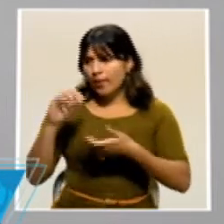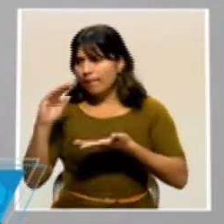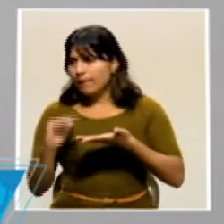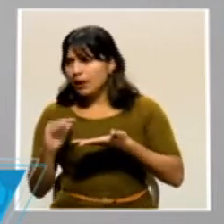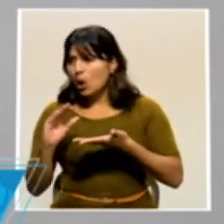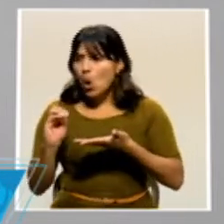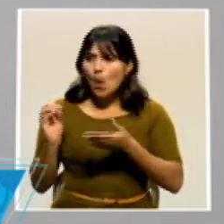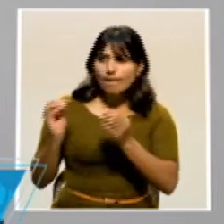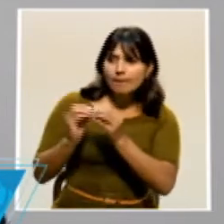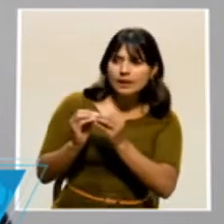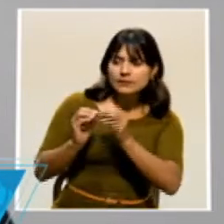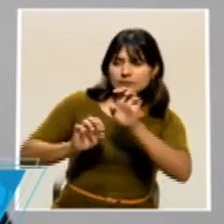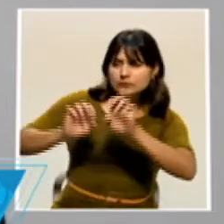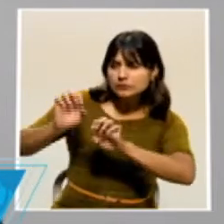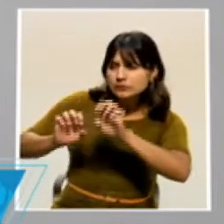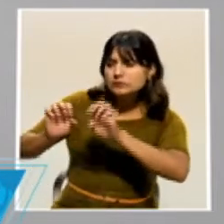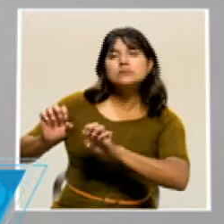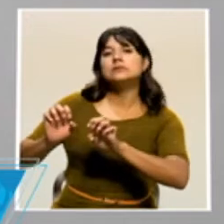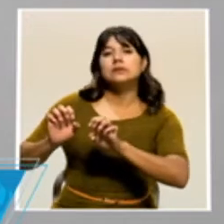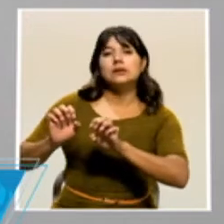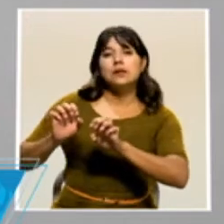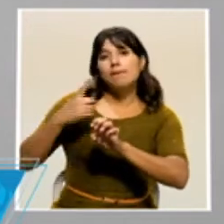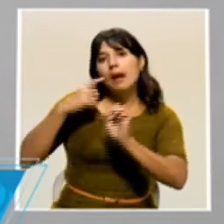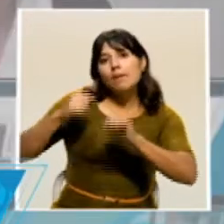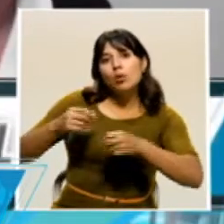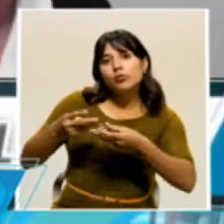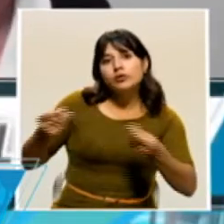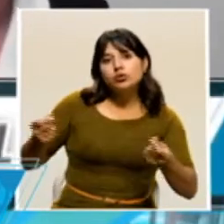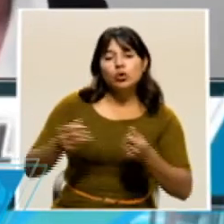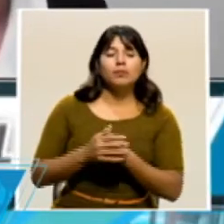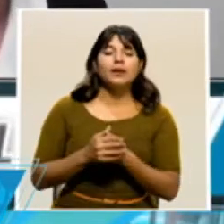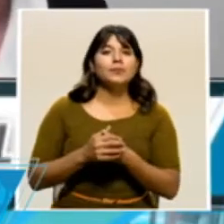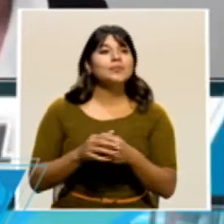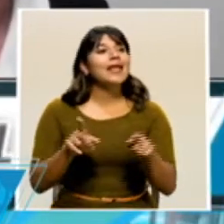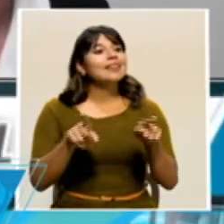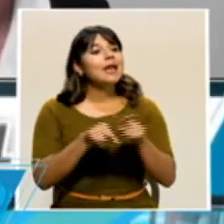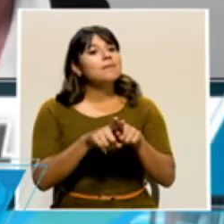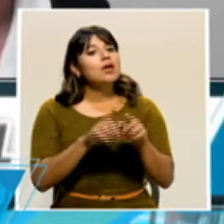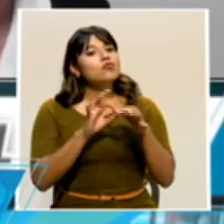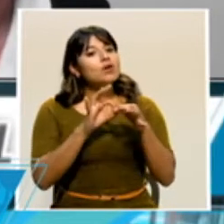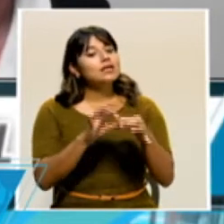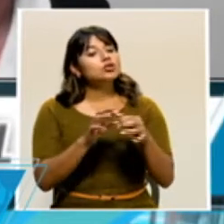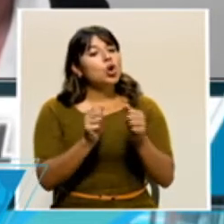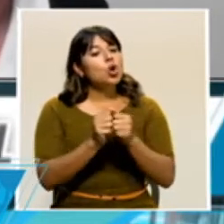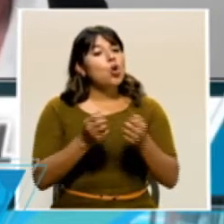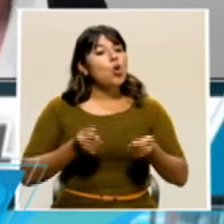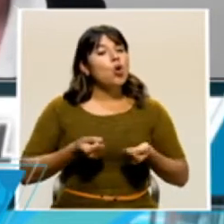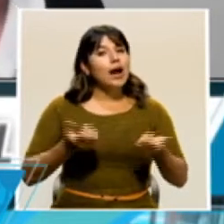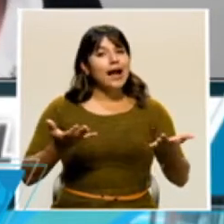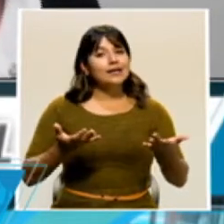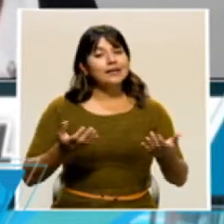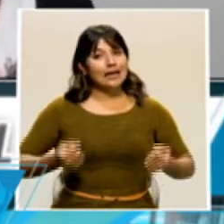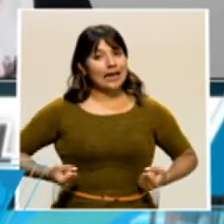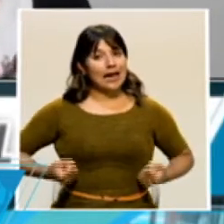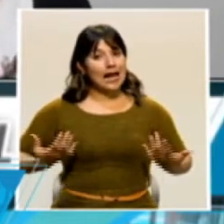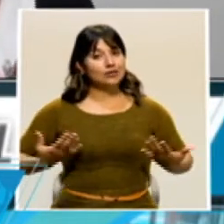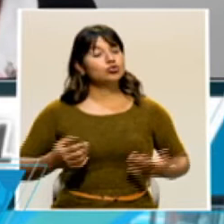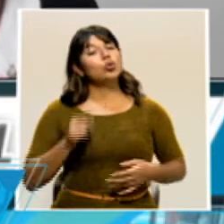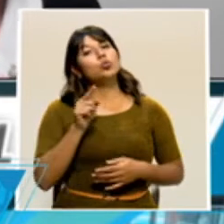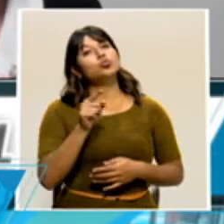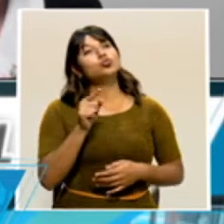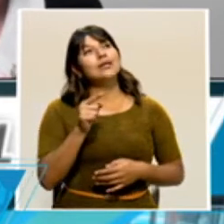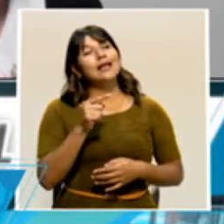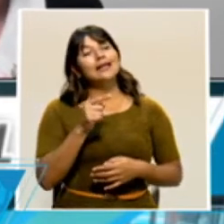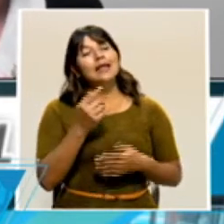poder resolver. Doña Marta, también por el lado del gasto, usted aboga por una ley de empleo público